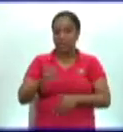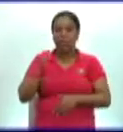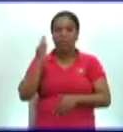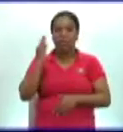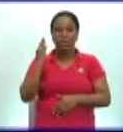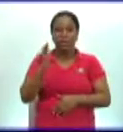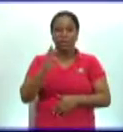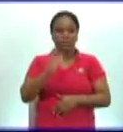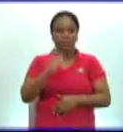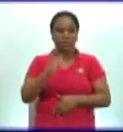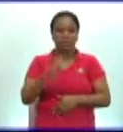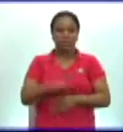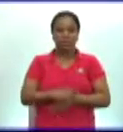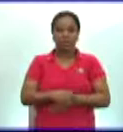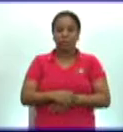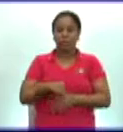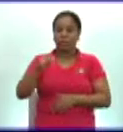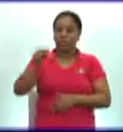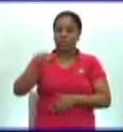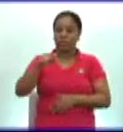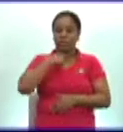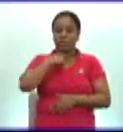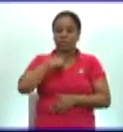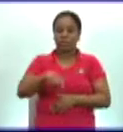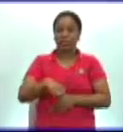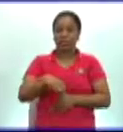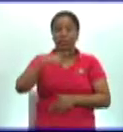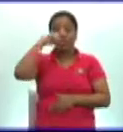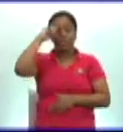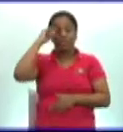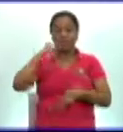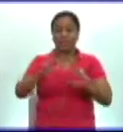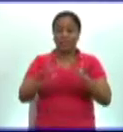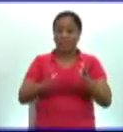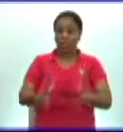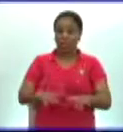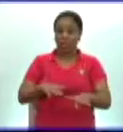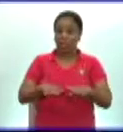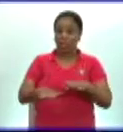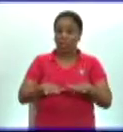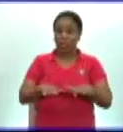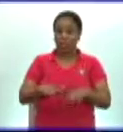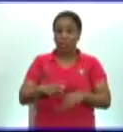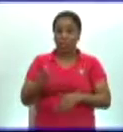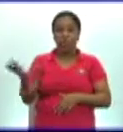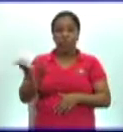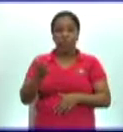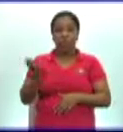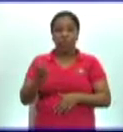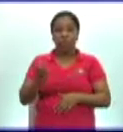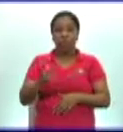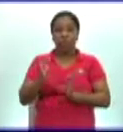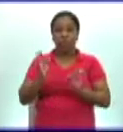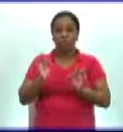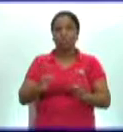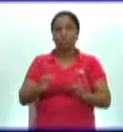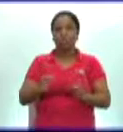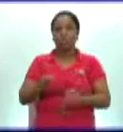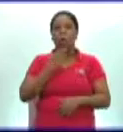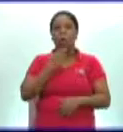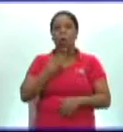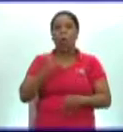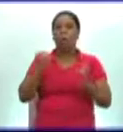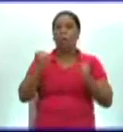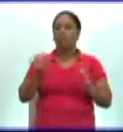de rozamiento. Y en este caso, si el cuerpo se mueve con velocidad constante, ¿cómo es la